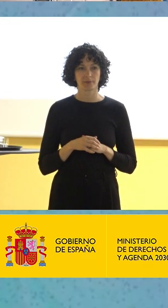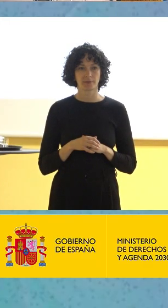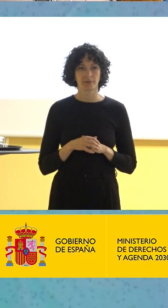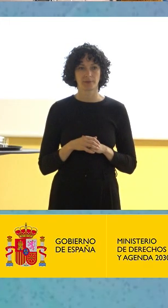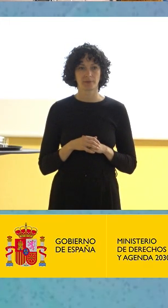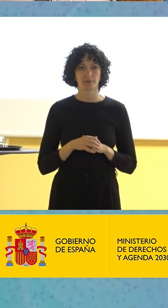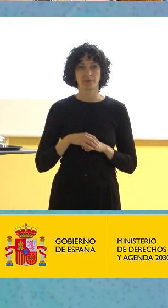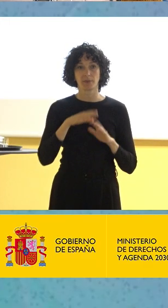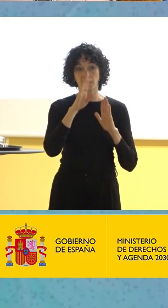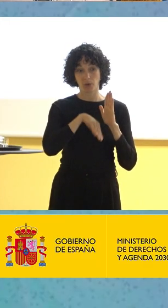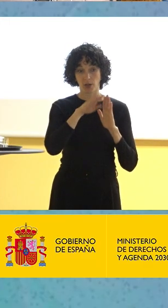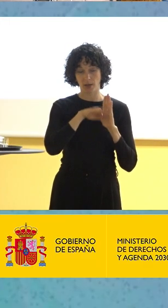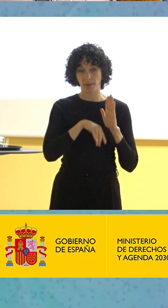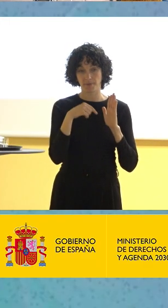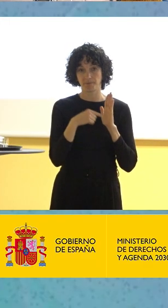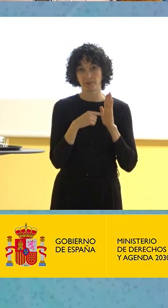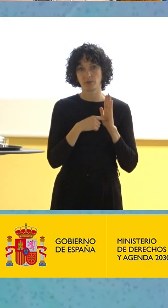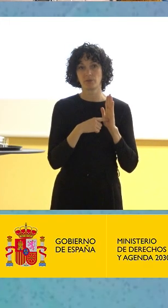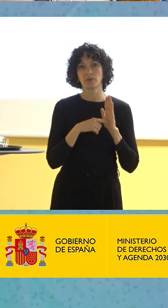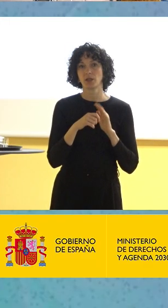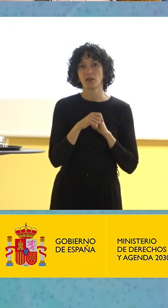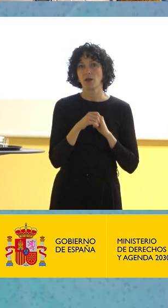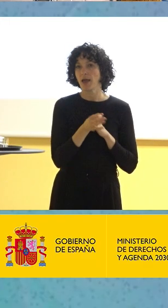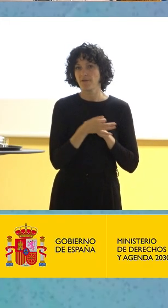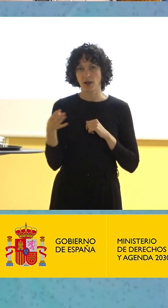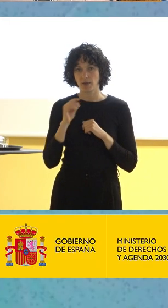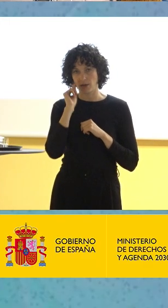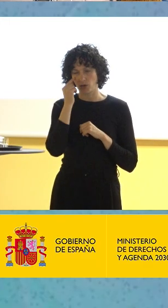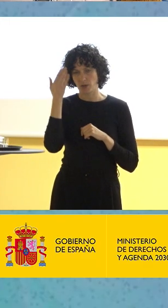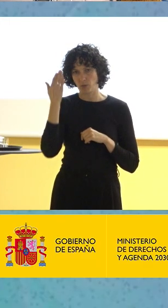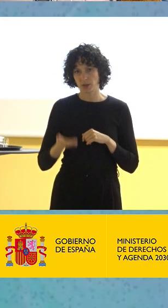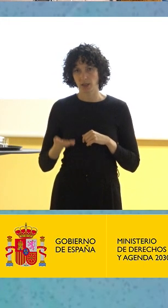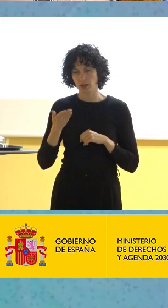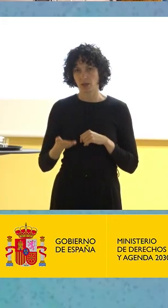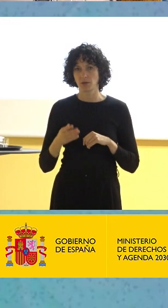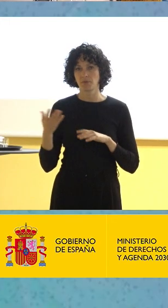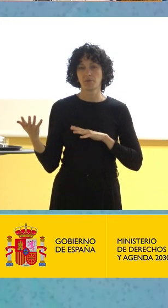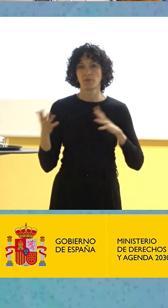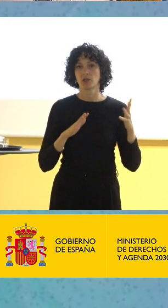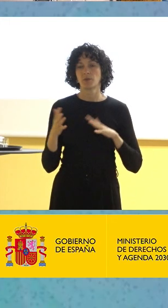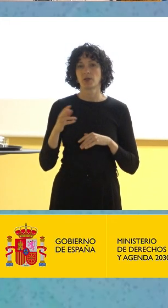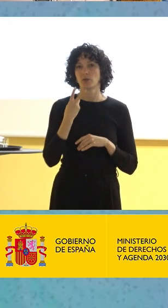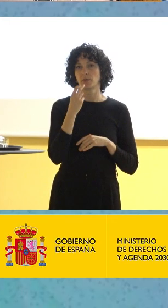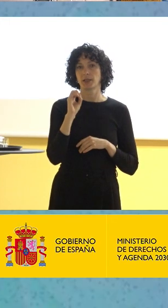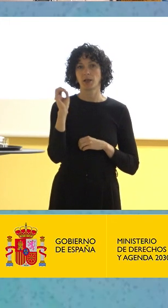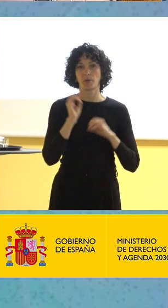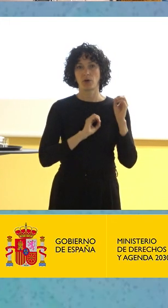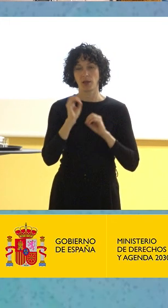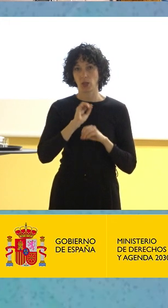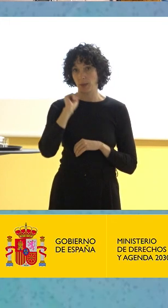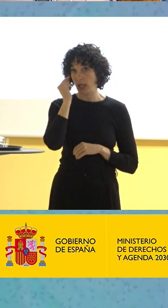Ha demostrado el programa una eficiencia diagnóstica relevante, aproximadamente un 20% de